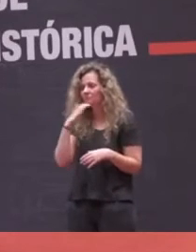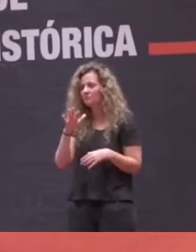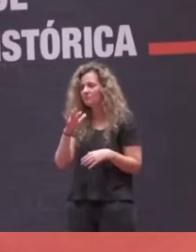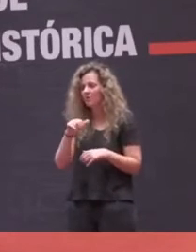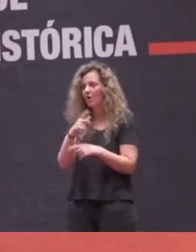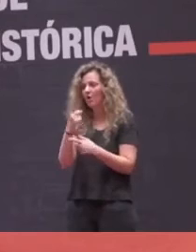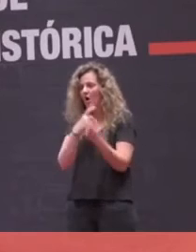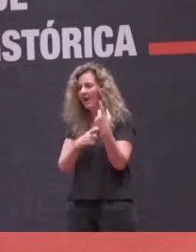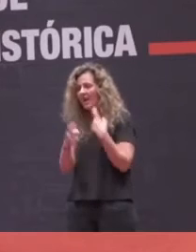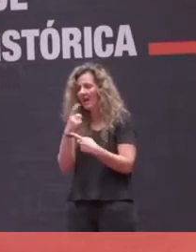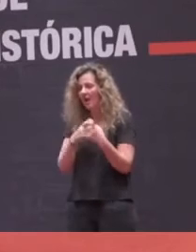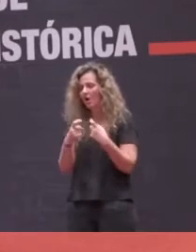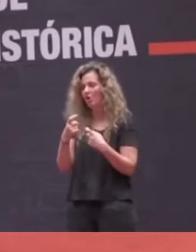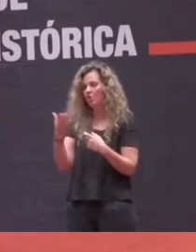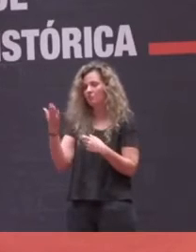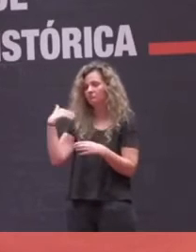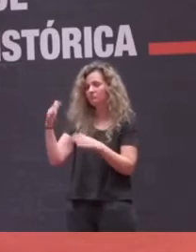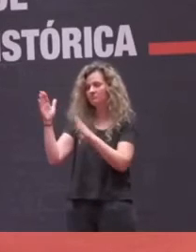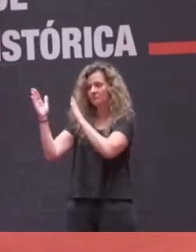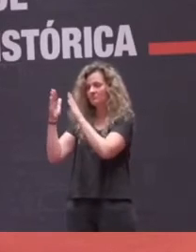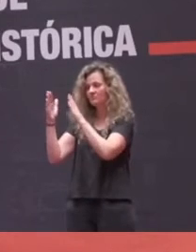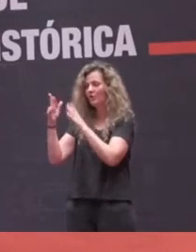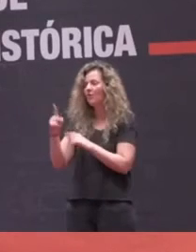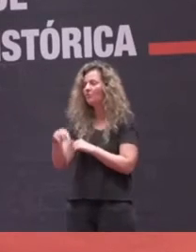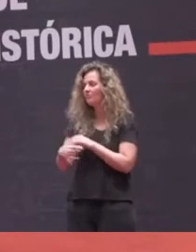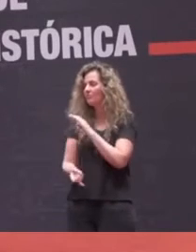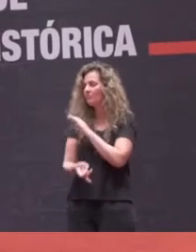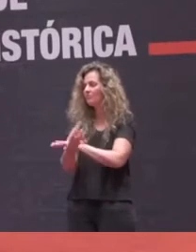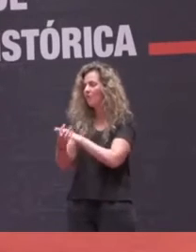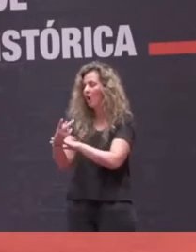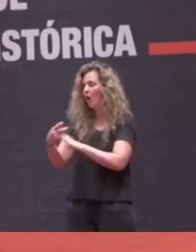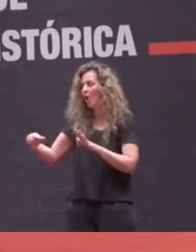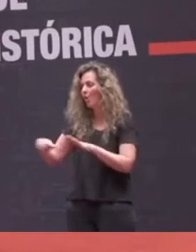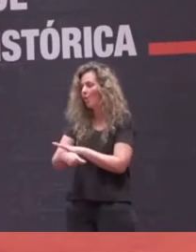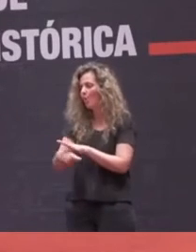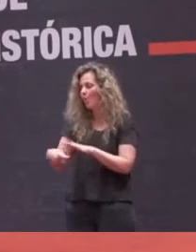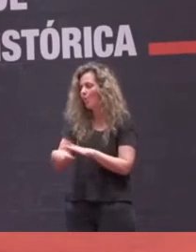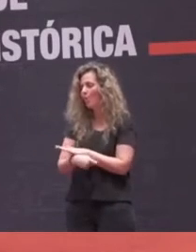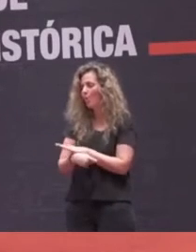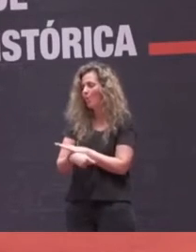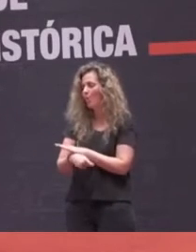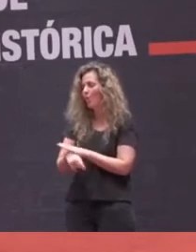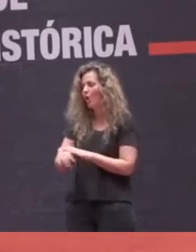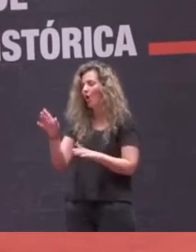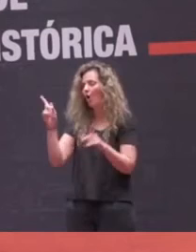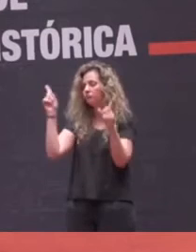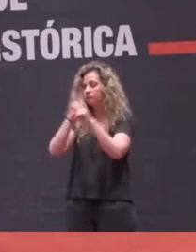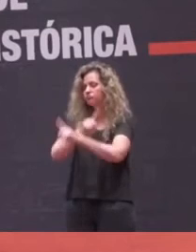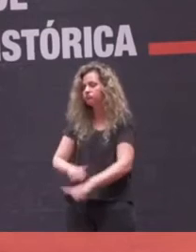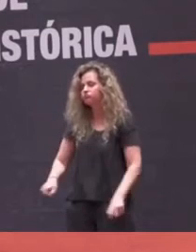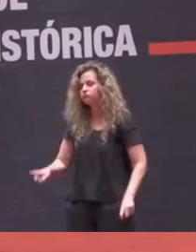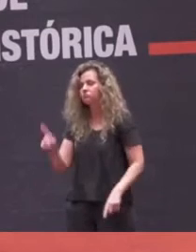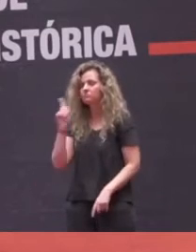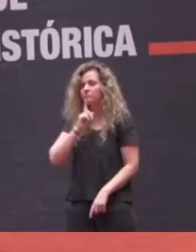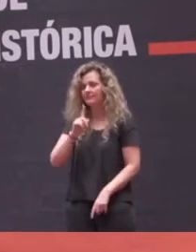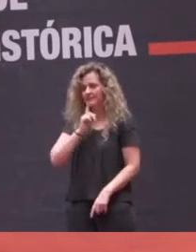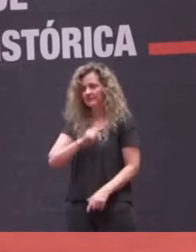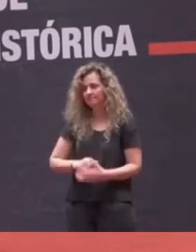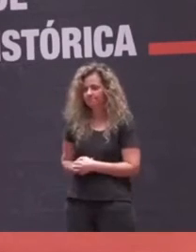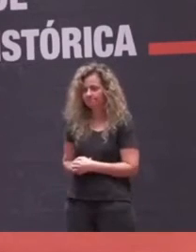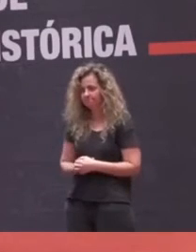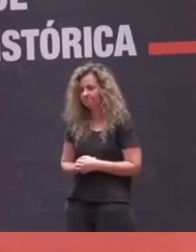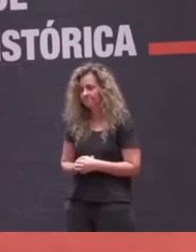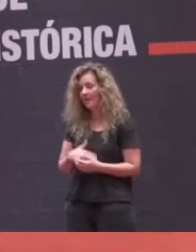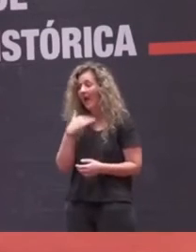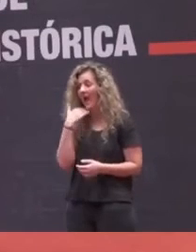de los negocios que allí se realizaron fueron fruto de la coacción o de burda simulación, de la mentira.